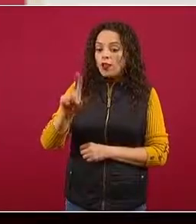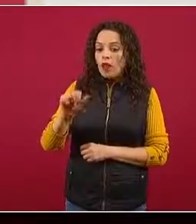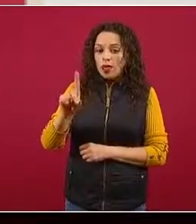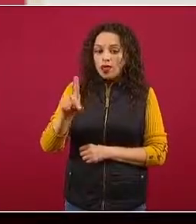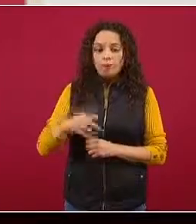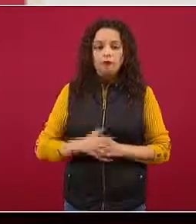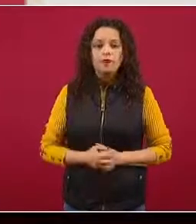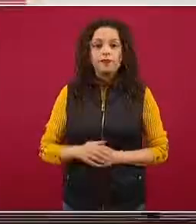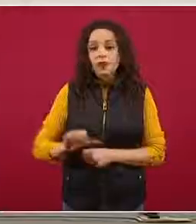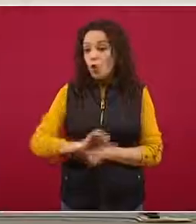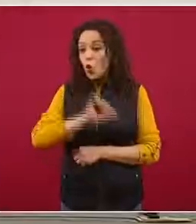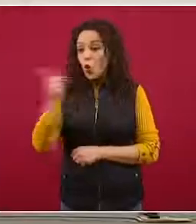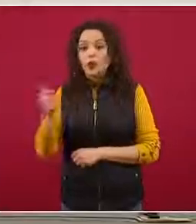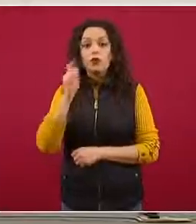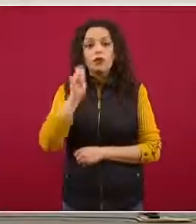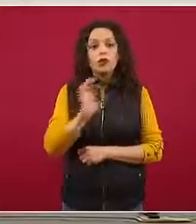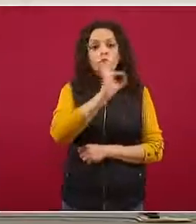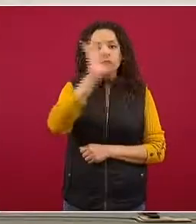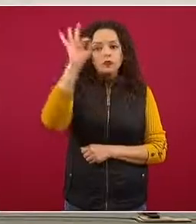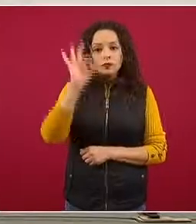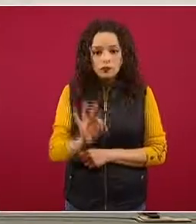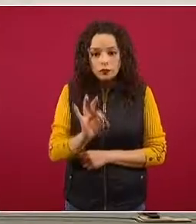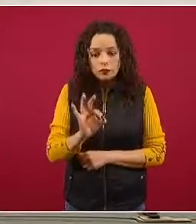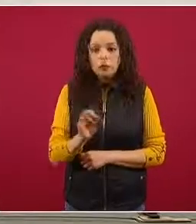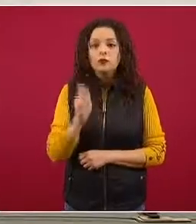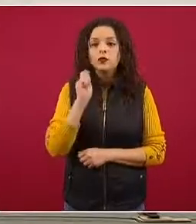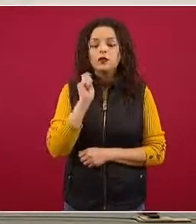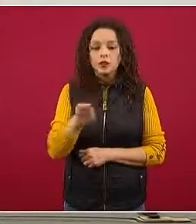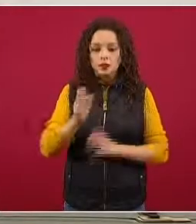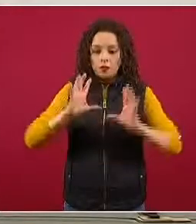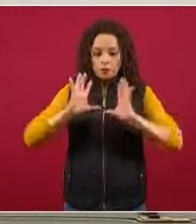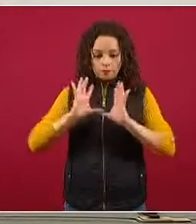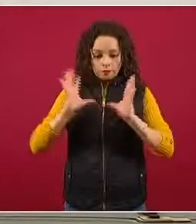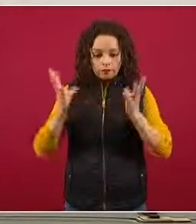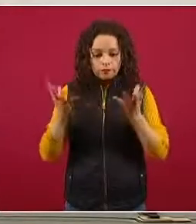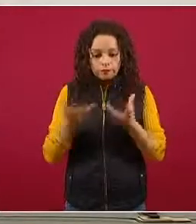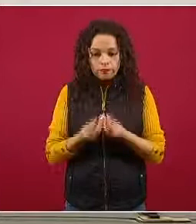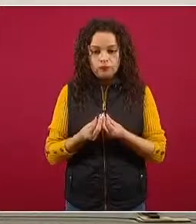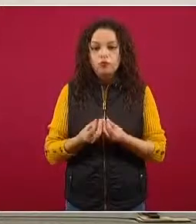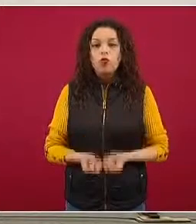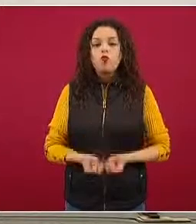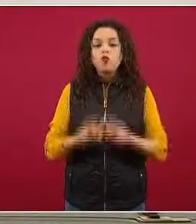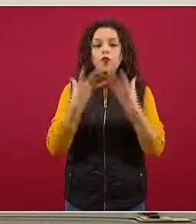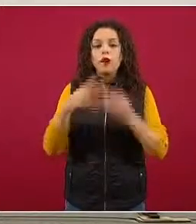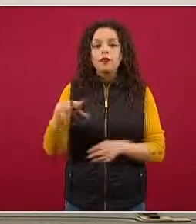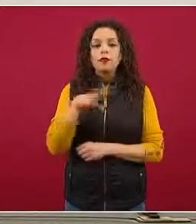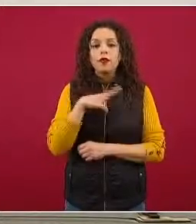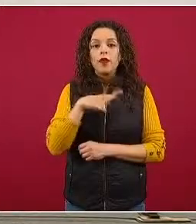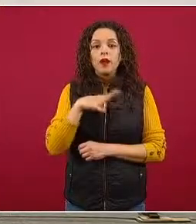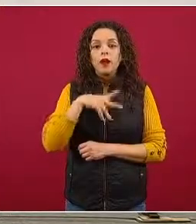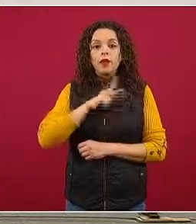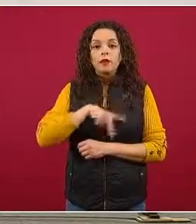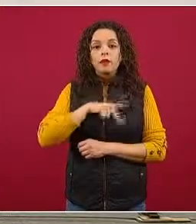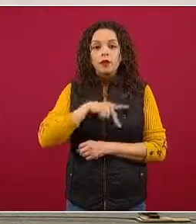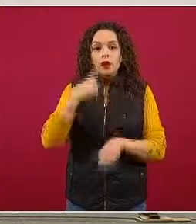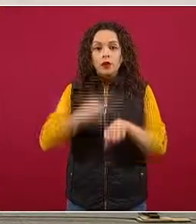casos, la tasa de incidencia acumulada de casos de